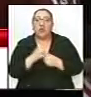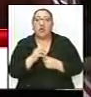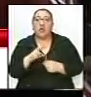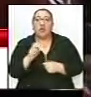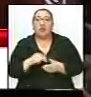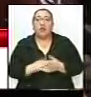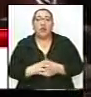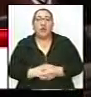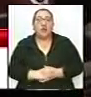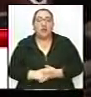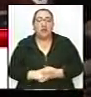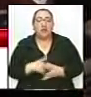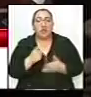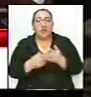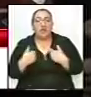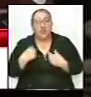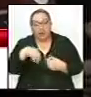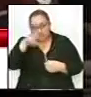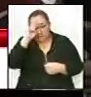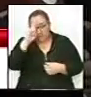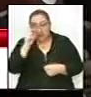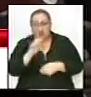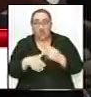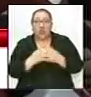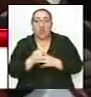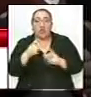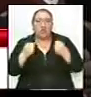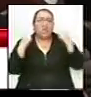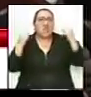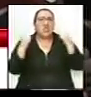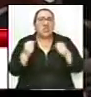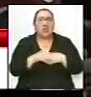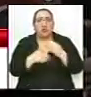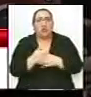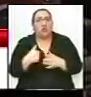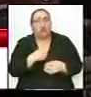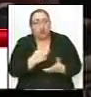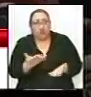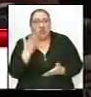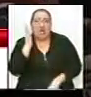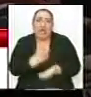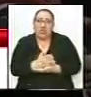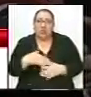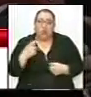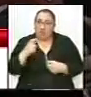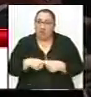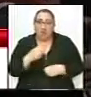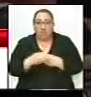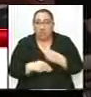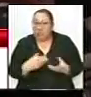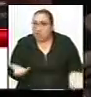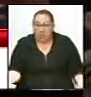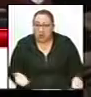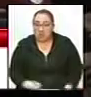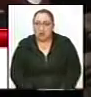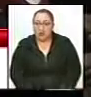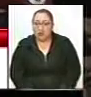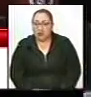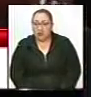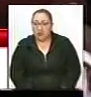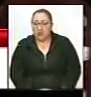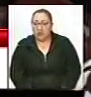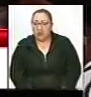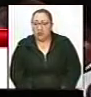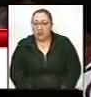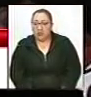para las expectativas que tiene el Perú y todos los hinchas de que nos sancionen y no poder participar en ningún torneo internacional. ¿Podría verse